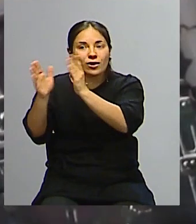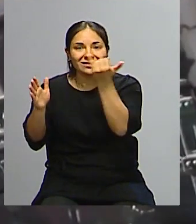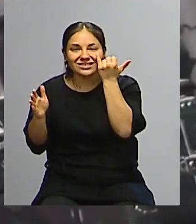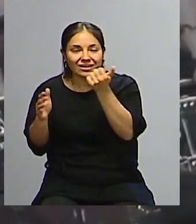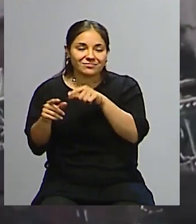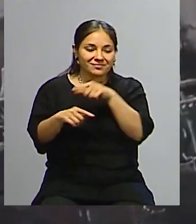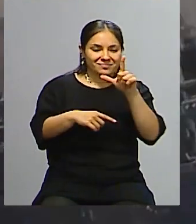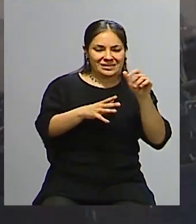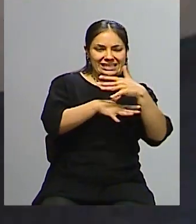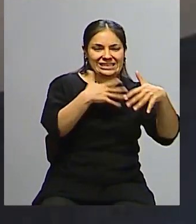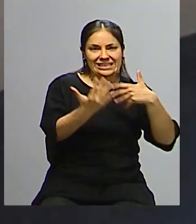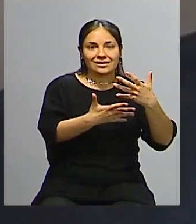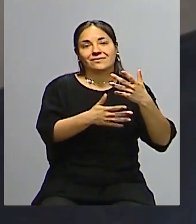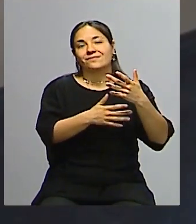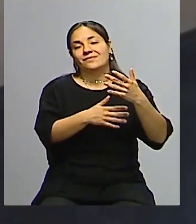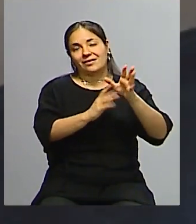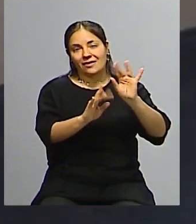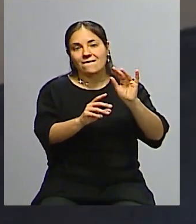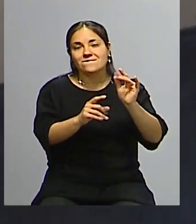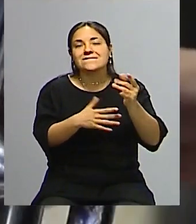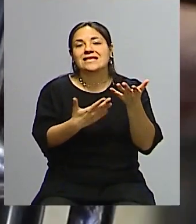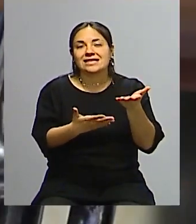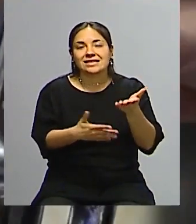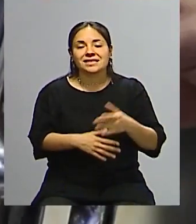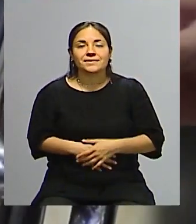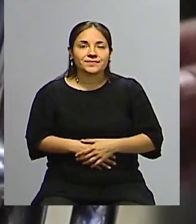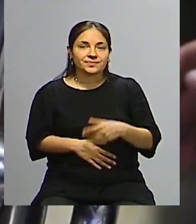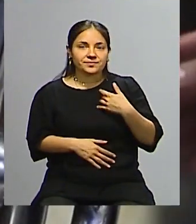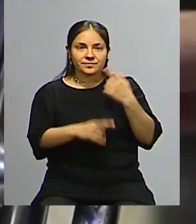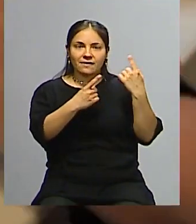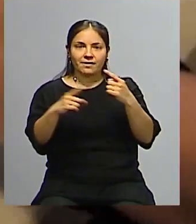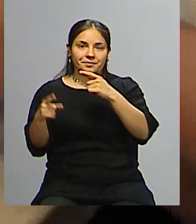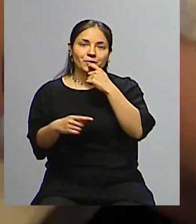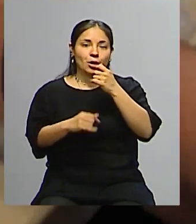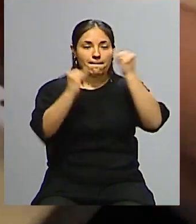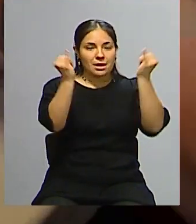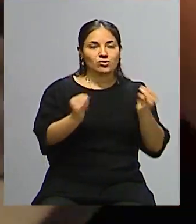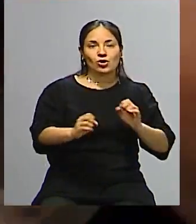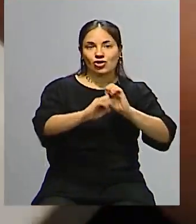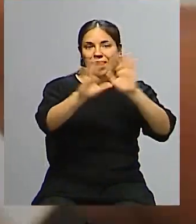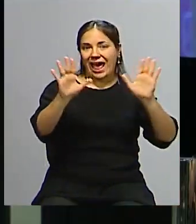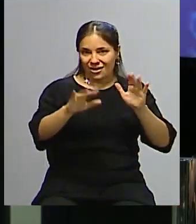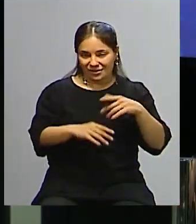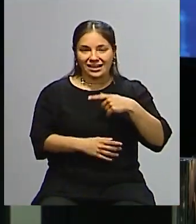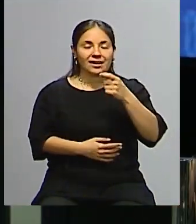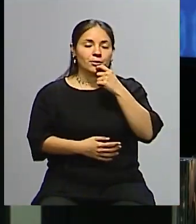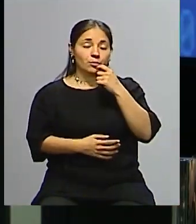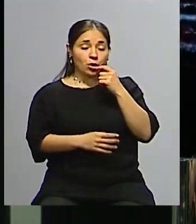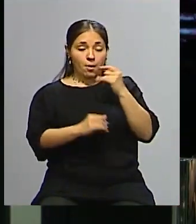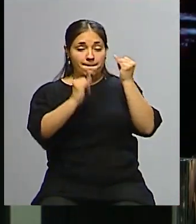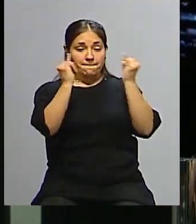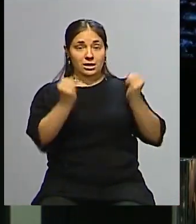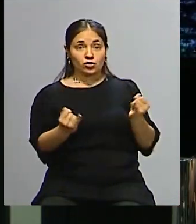a la relación que existe entre el presupuesto y la transparencia, cuando empezamos el programa empezamos hablando de que tenía que